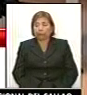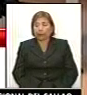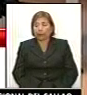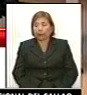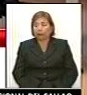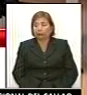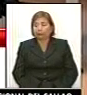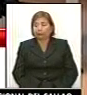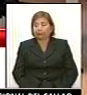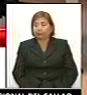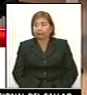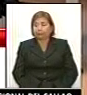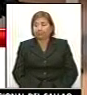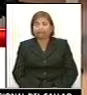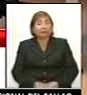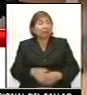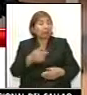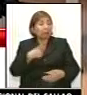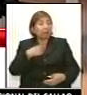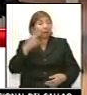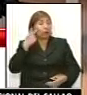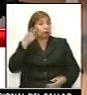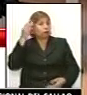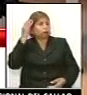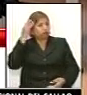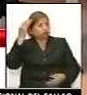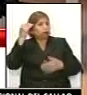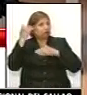vamos a ponerlo, limitado intelectualmente,